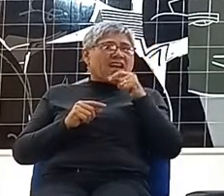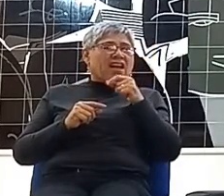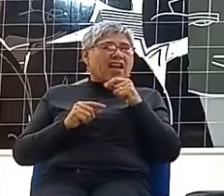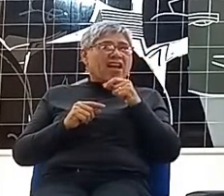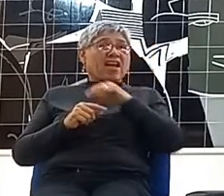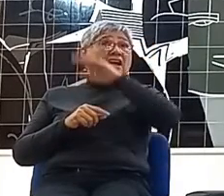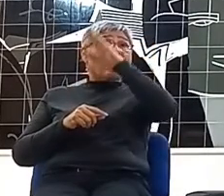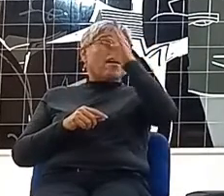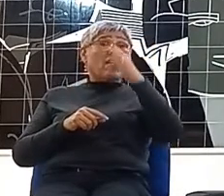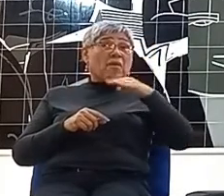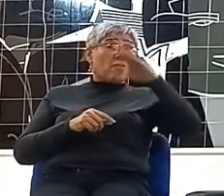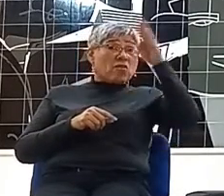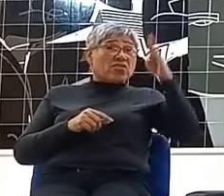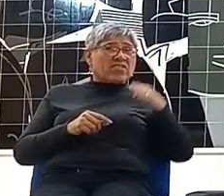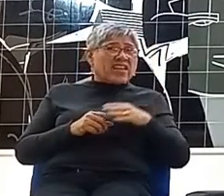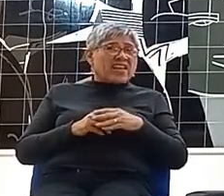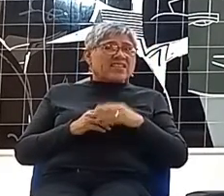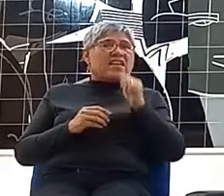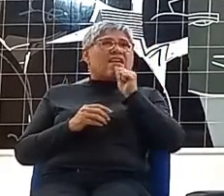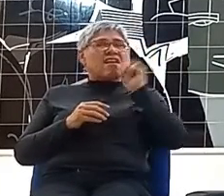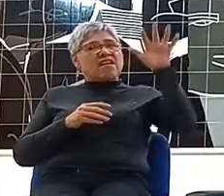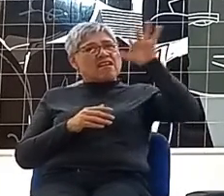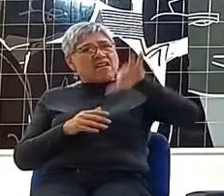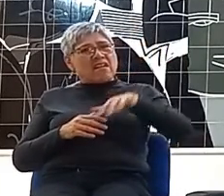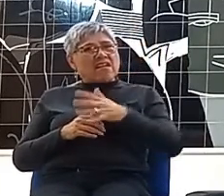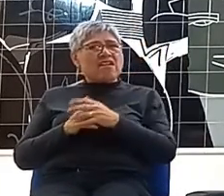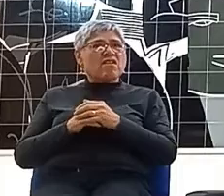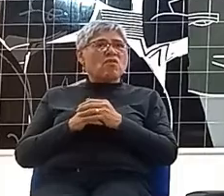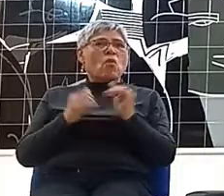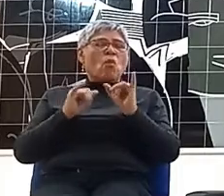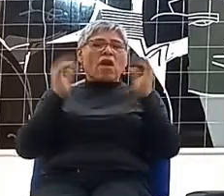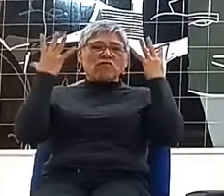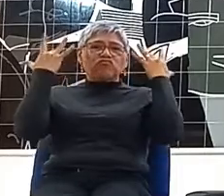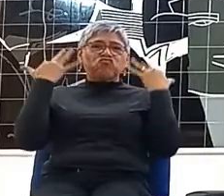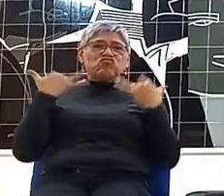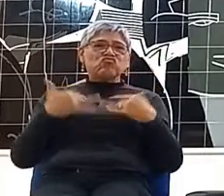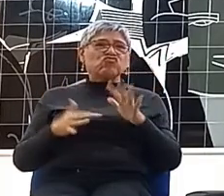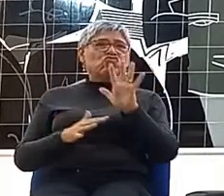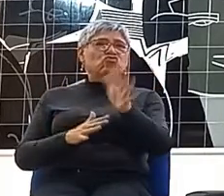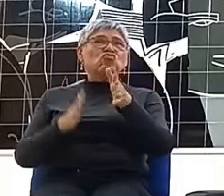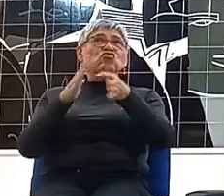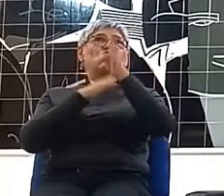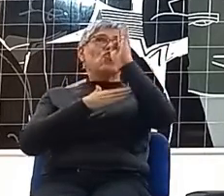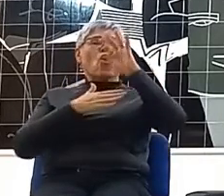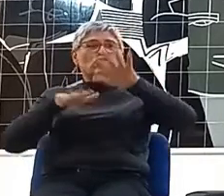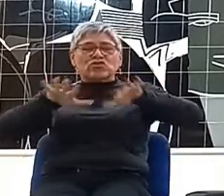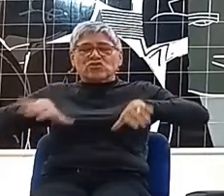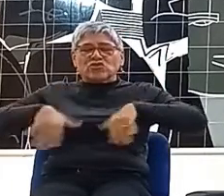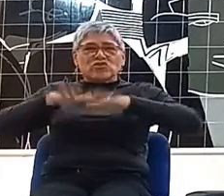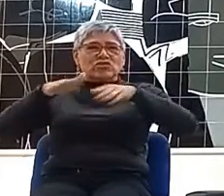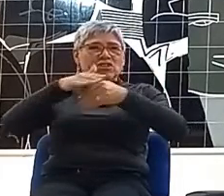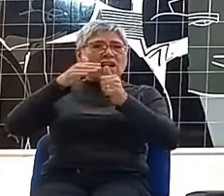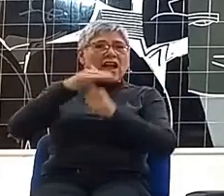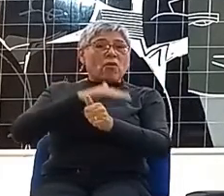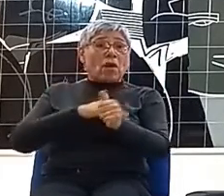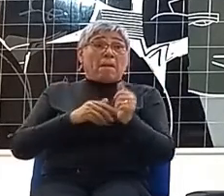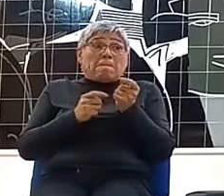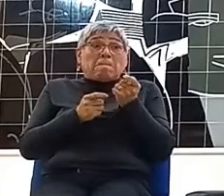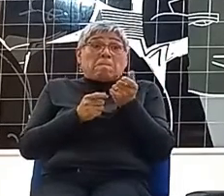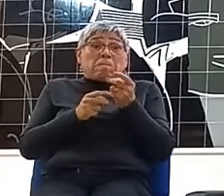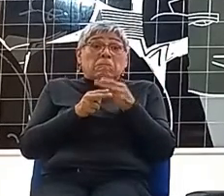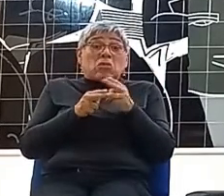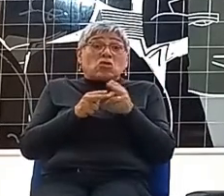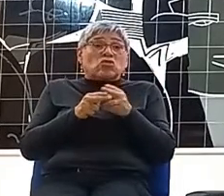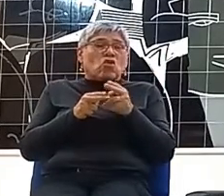la montaña descendía el agua como la cabellera líquida de un dios acuático. pronto habrán